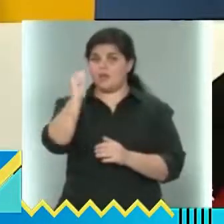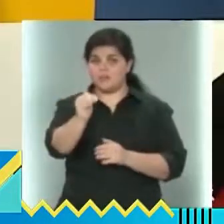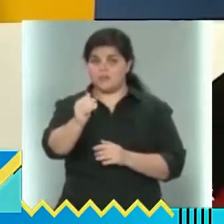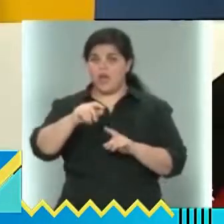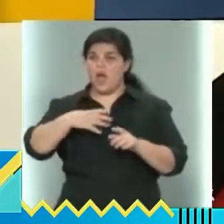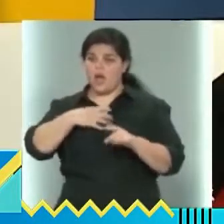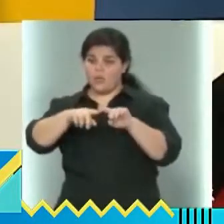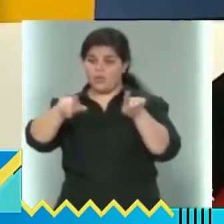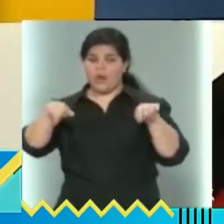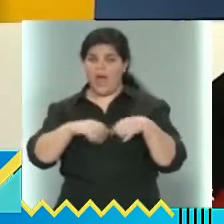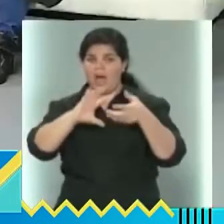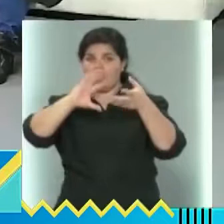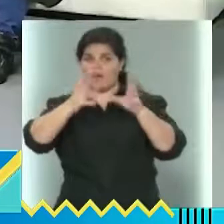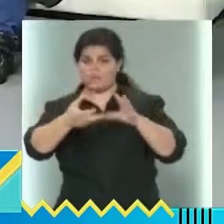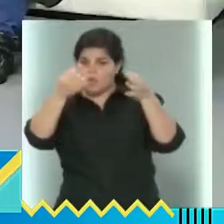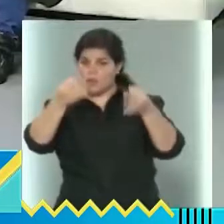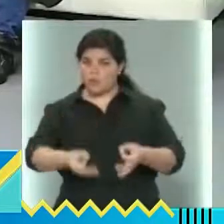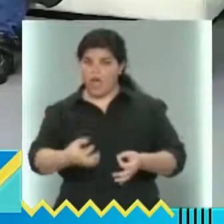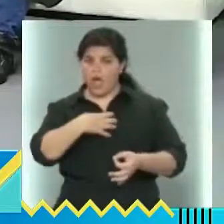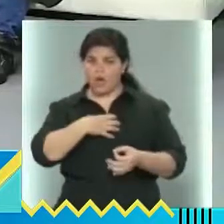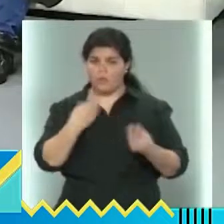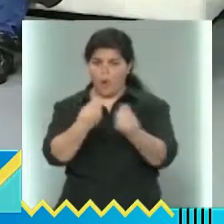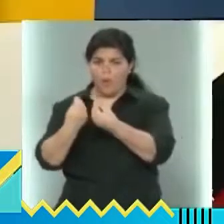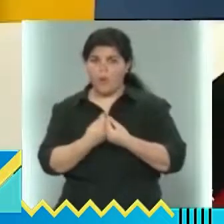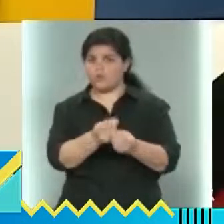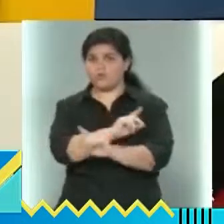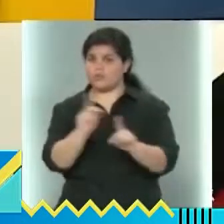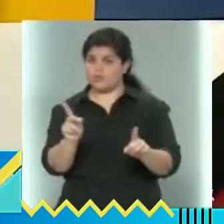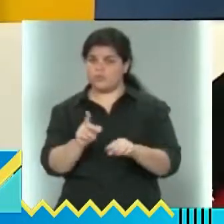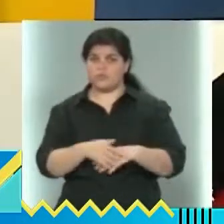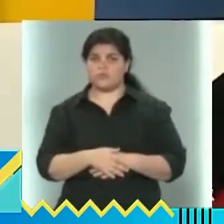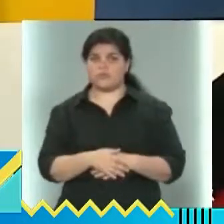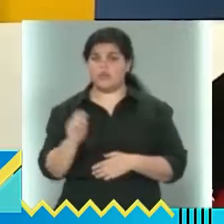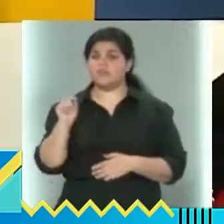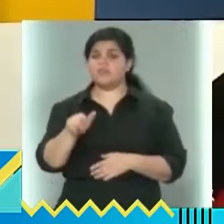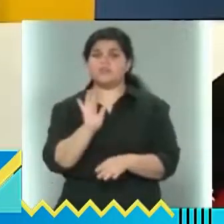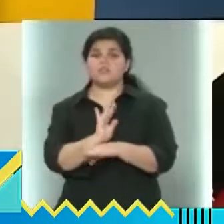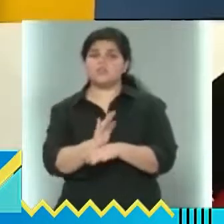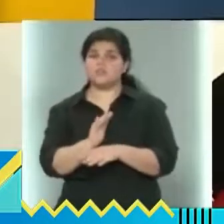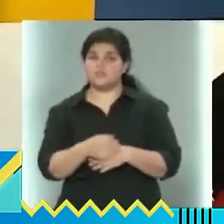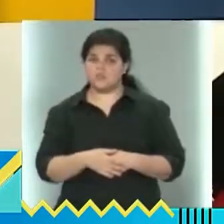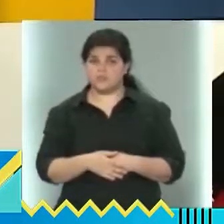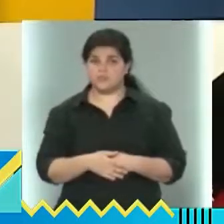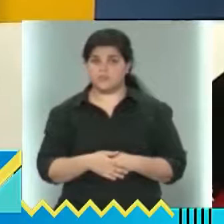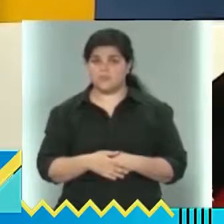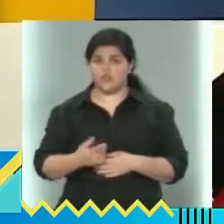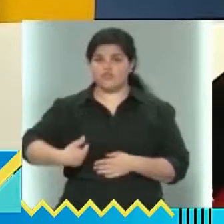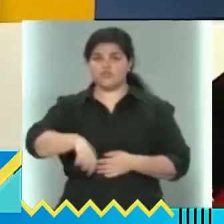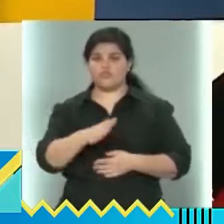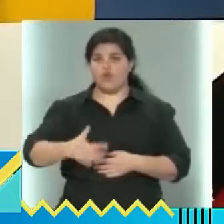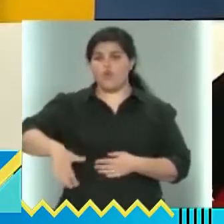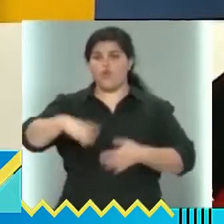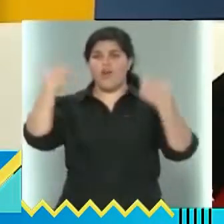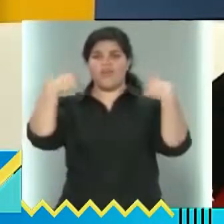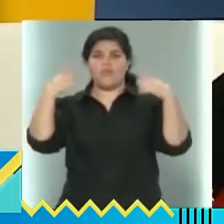aulas no están adaptadas como para tener tantos chicos, y eso hace de que no podamos disfrutar de los espacios en